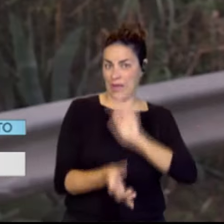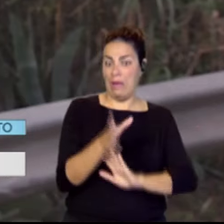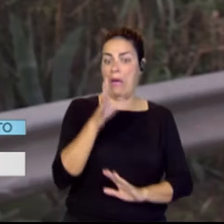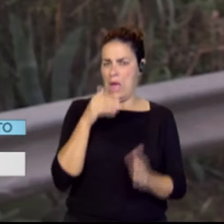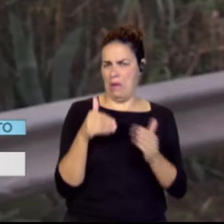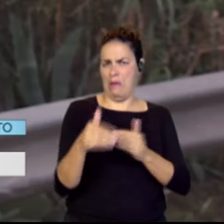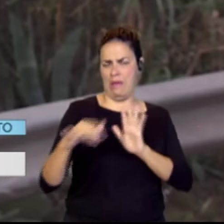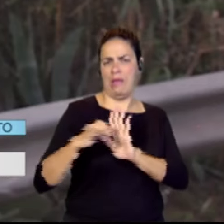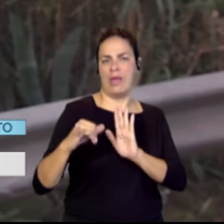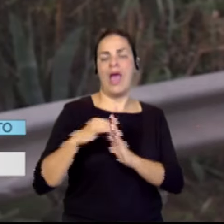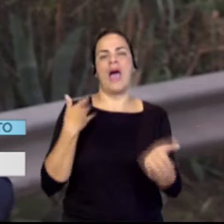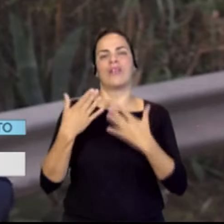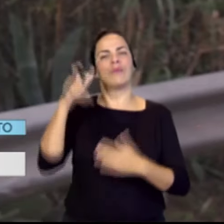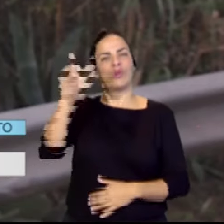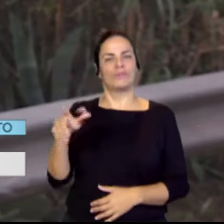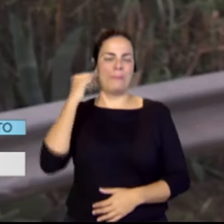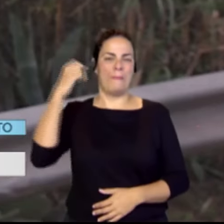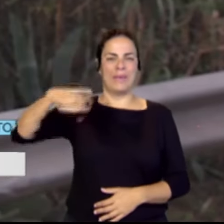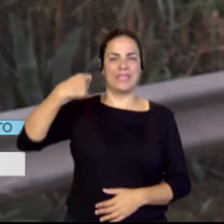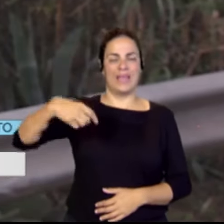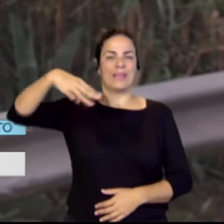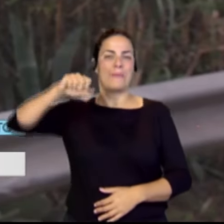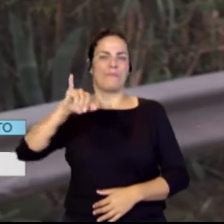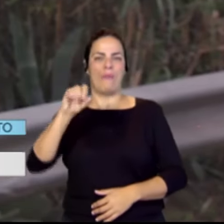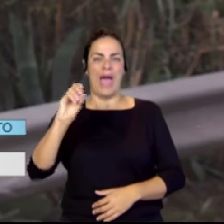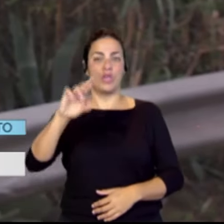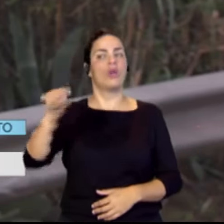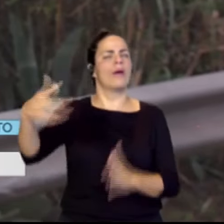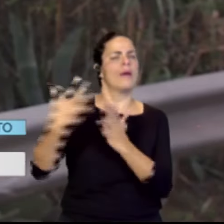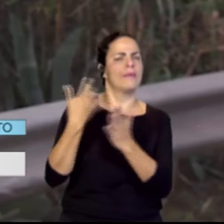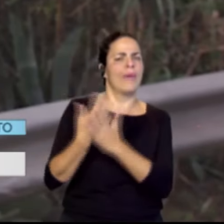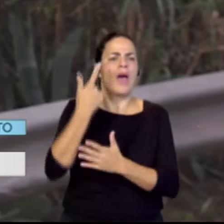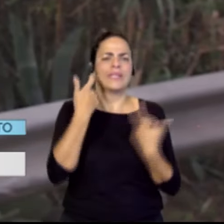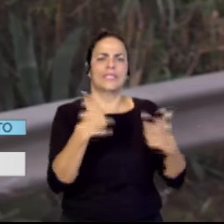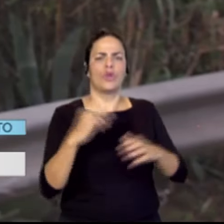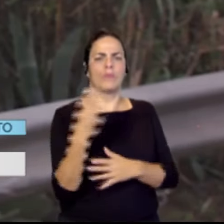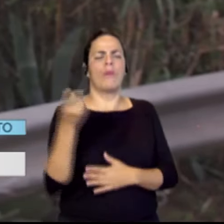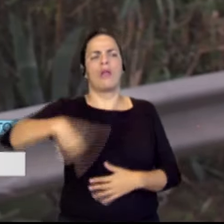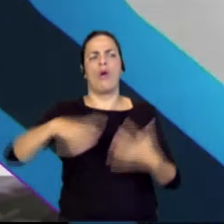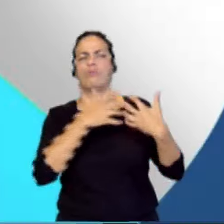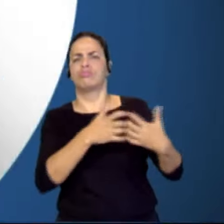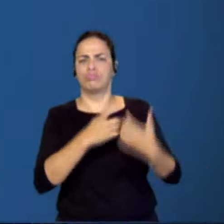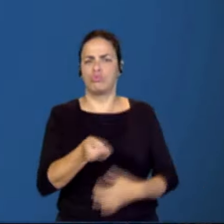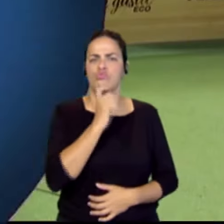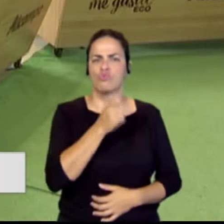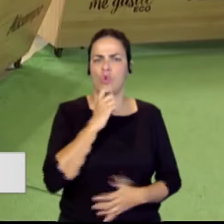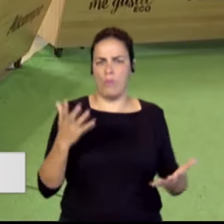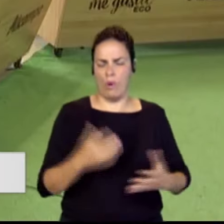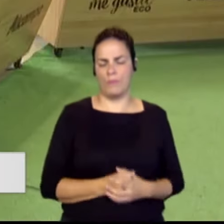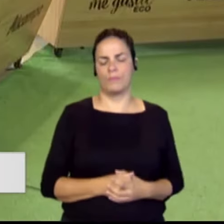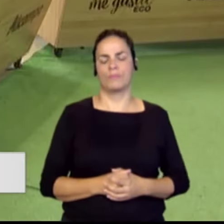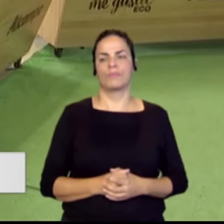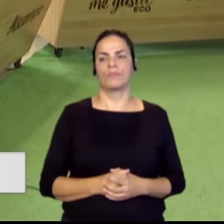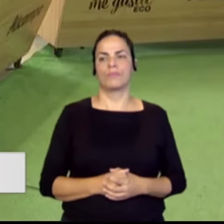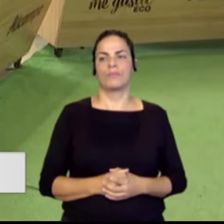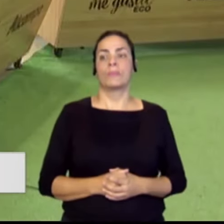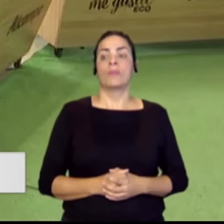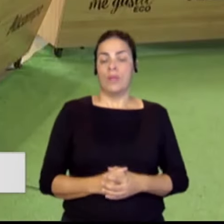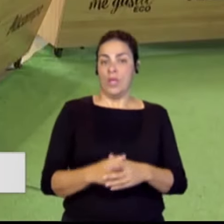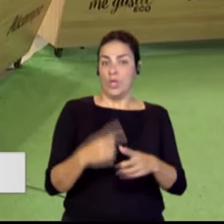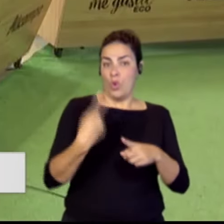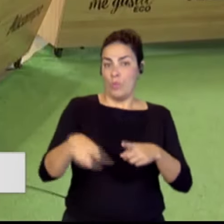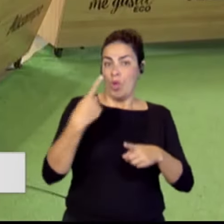presidenta Sonia mayor que nos va a contar cómo van a luchar por el sector primario y un producto del